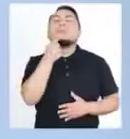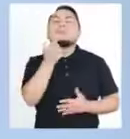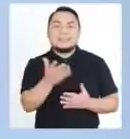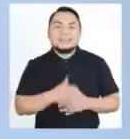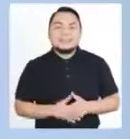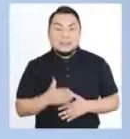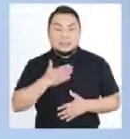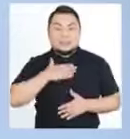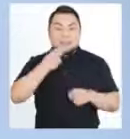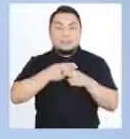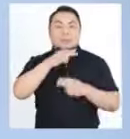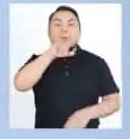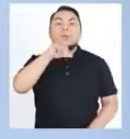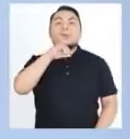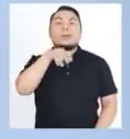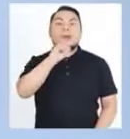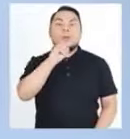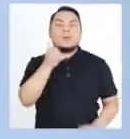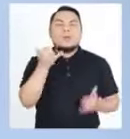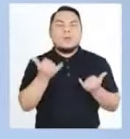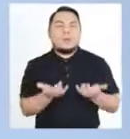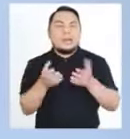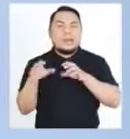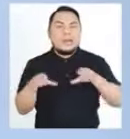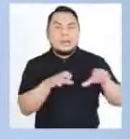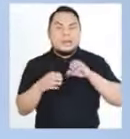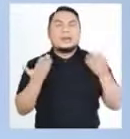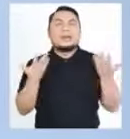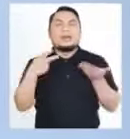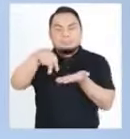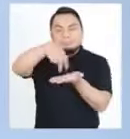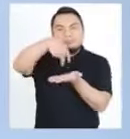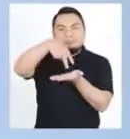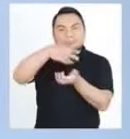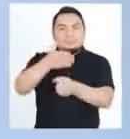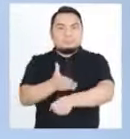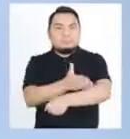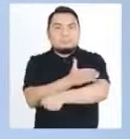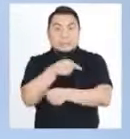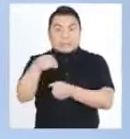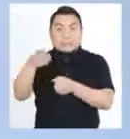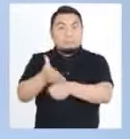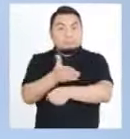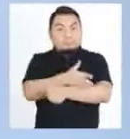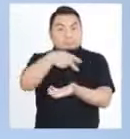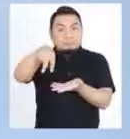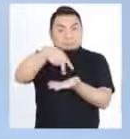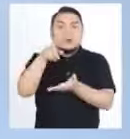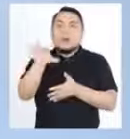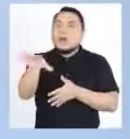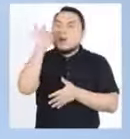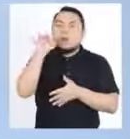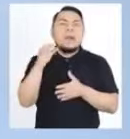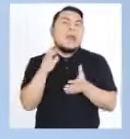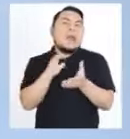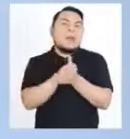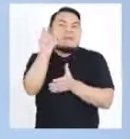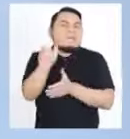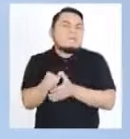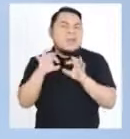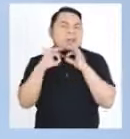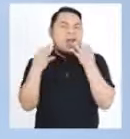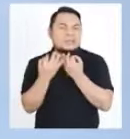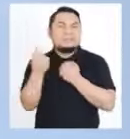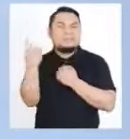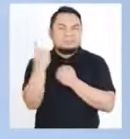Hola, ¿cómo están? Mi nombre es Juanjo y hoy realizaremos una rutina de baile. Para esta rutina pueden escoger un compañero dentro de